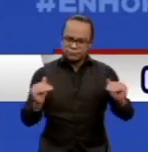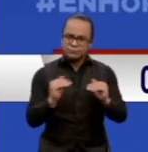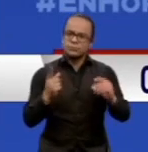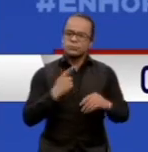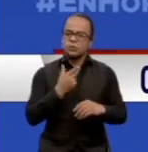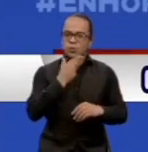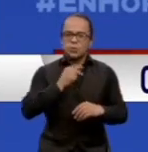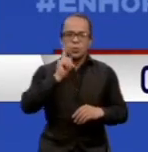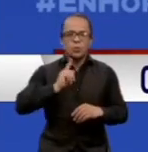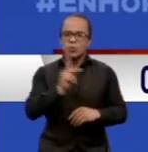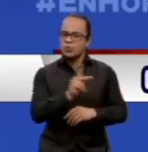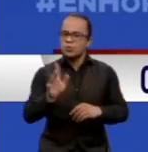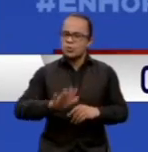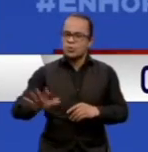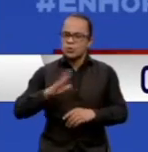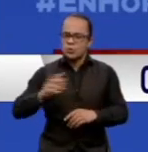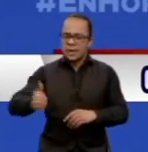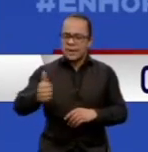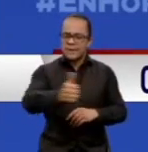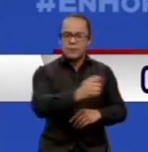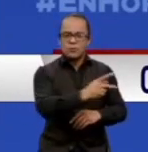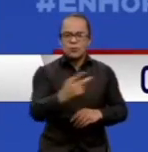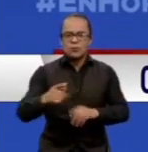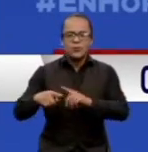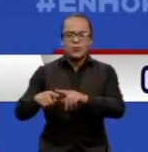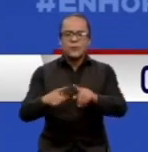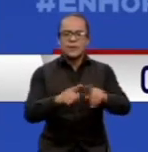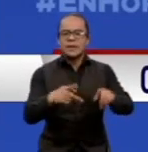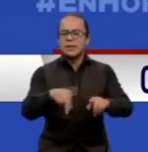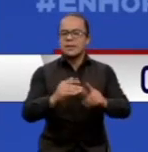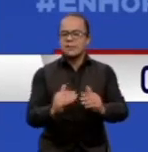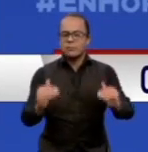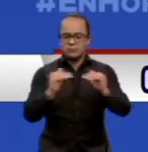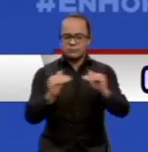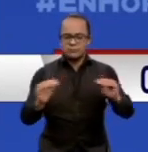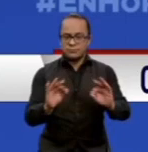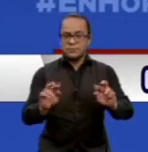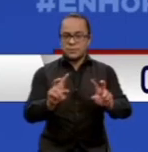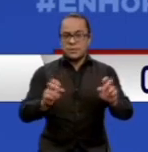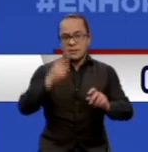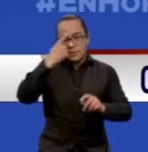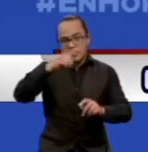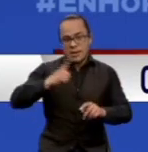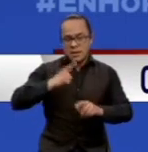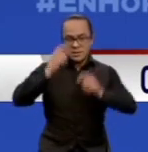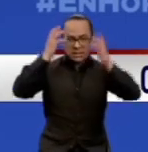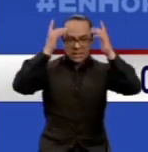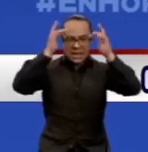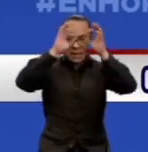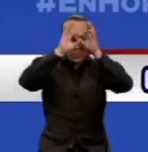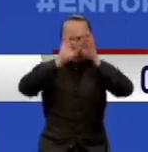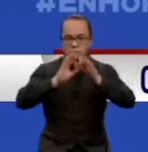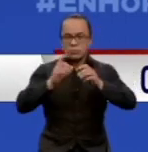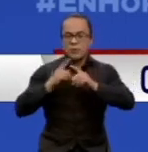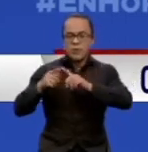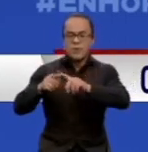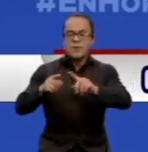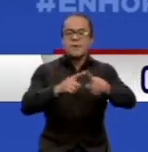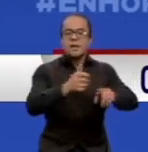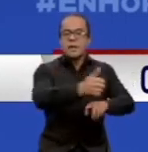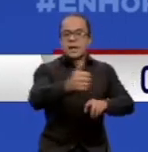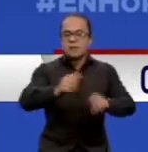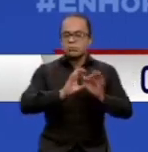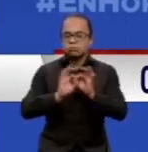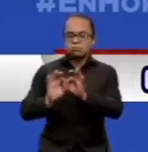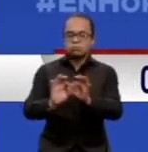habilidades más típicas de cada género y entonces tener cerebros Nosotros le llamamos que funcionen a